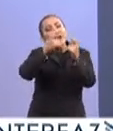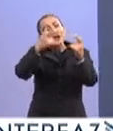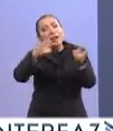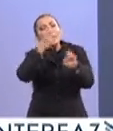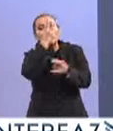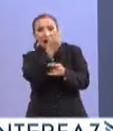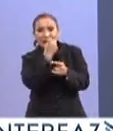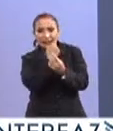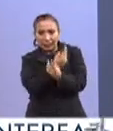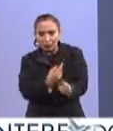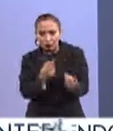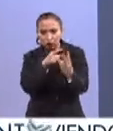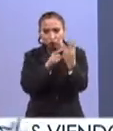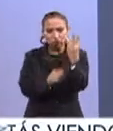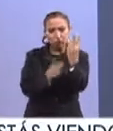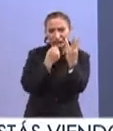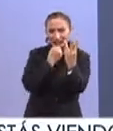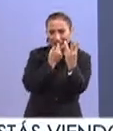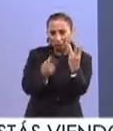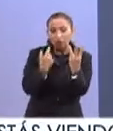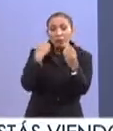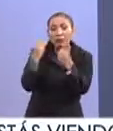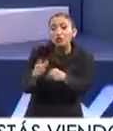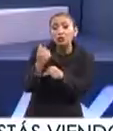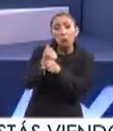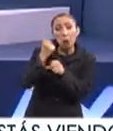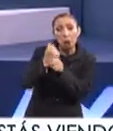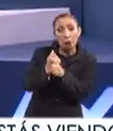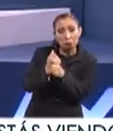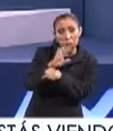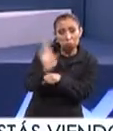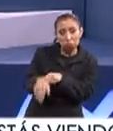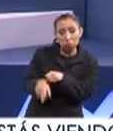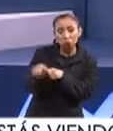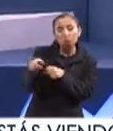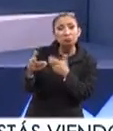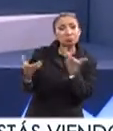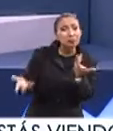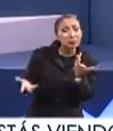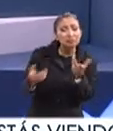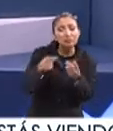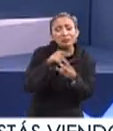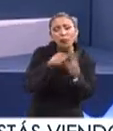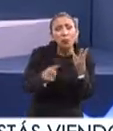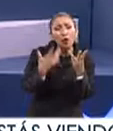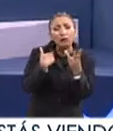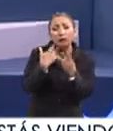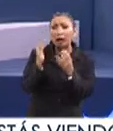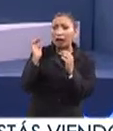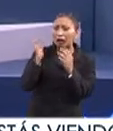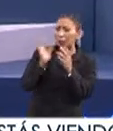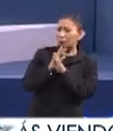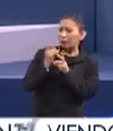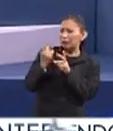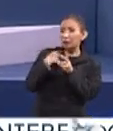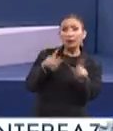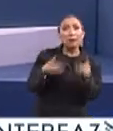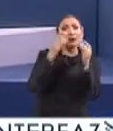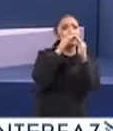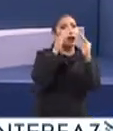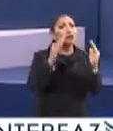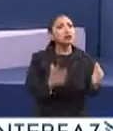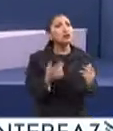partir de tres niños que perdieron a sus abuelitos y que están de alguna manera consternados porque van a vender la